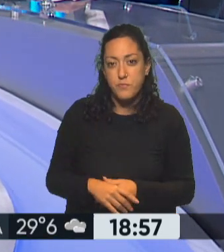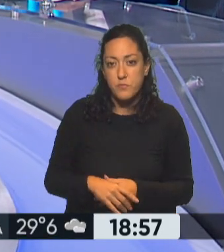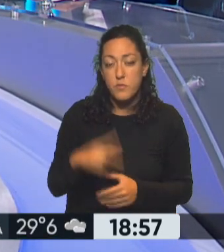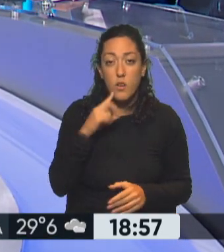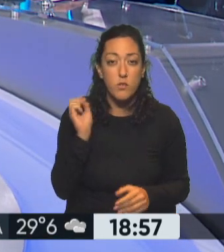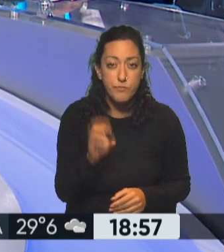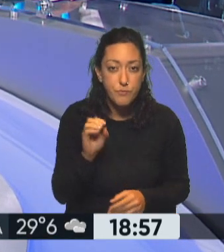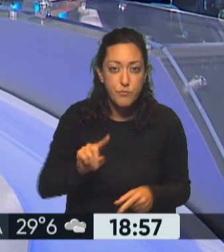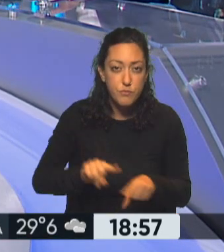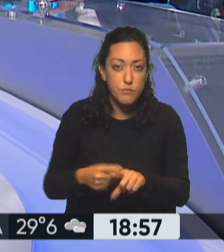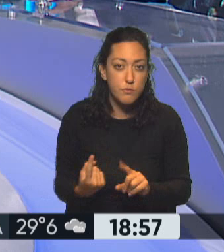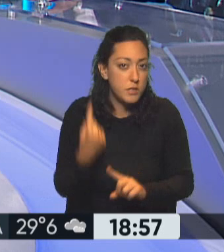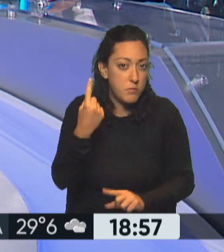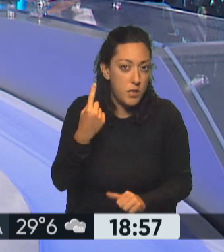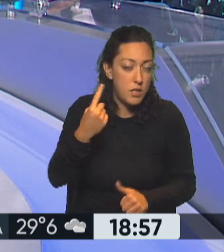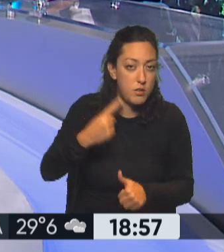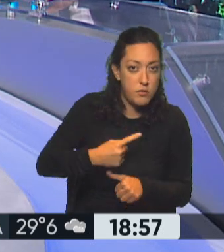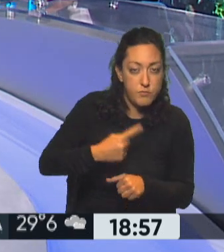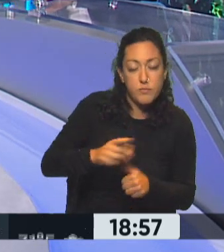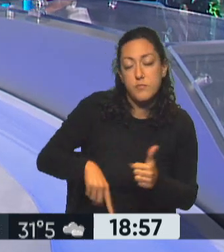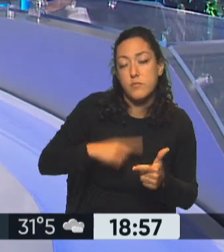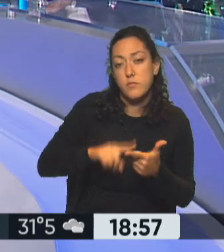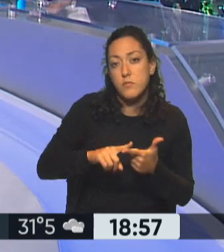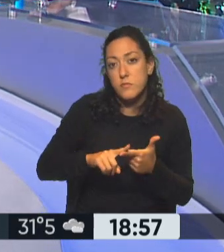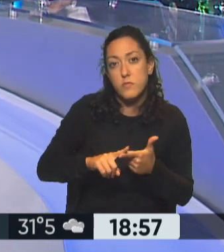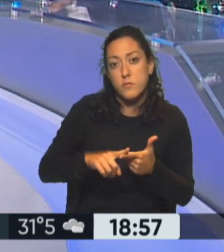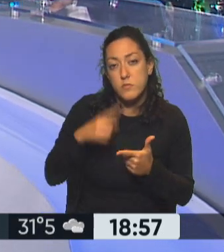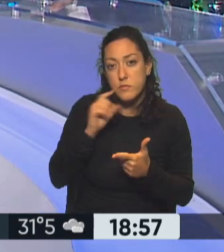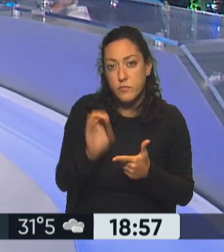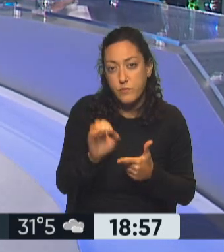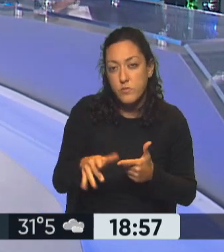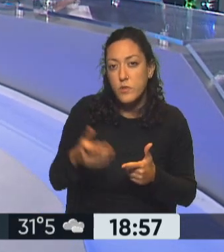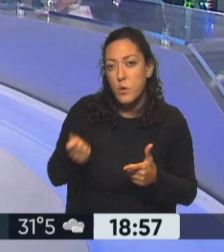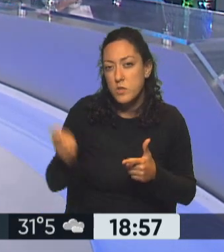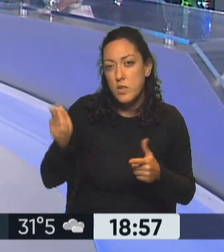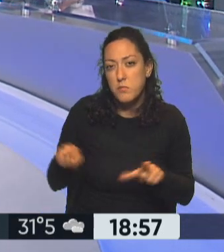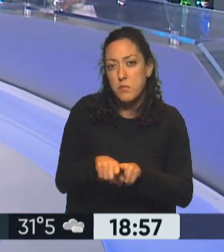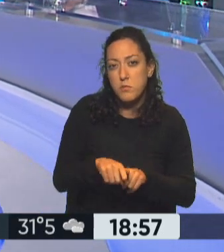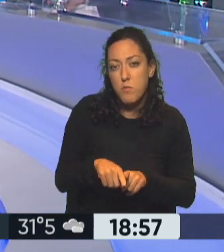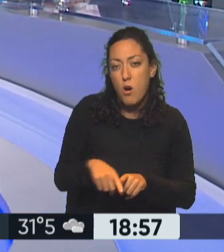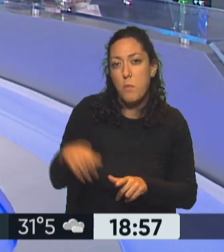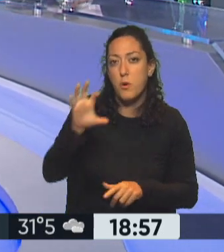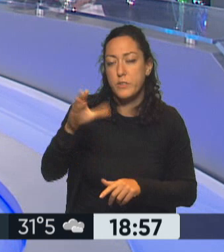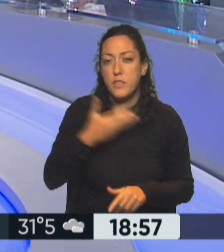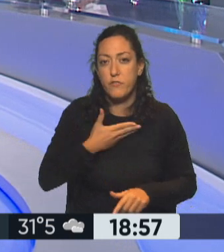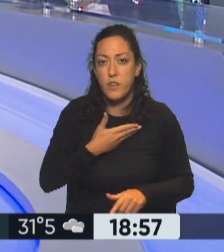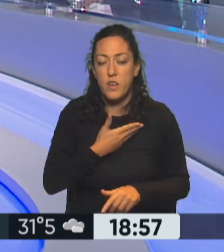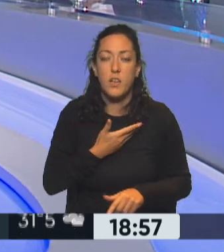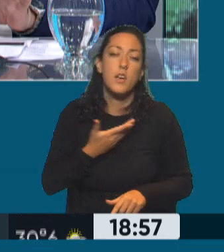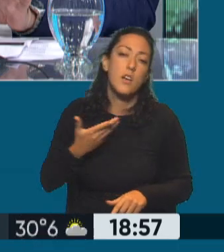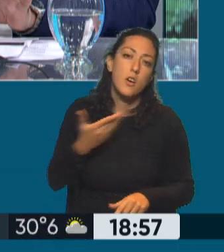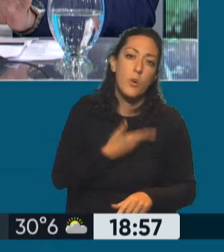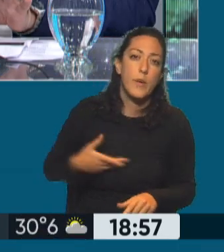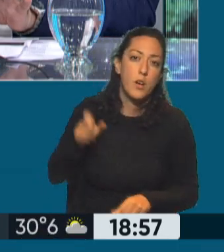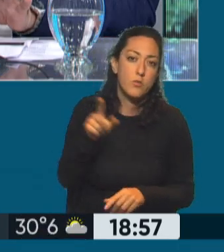cuestionamiento político, pero también, como decías vos recién, judicial, es al gobierno de la provincia de Santa Fe. Primero, por